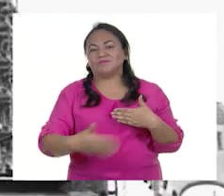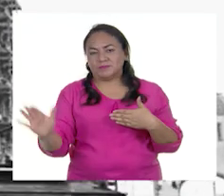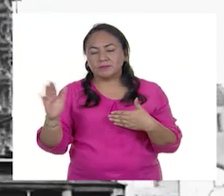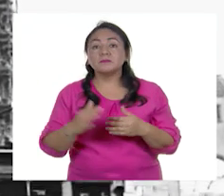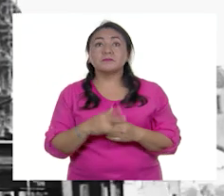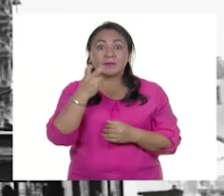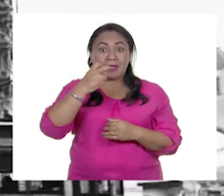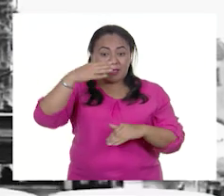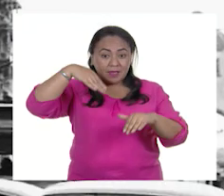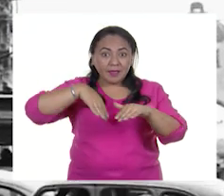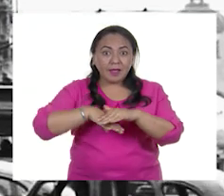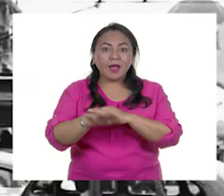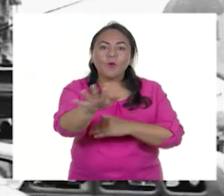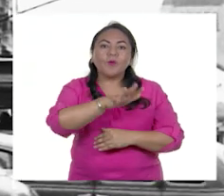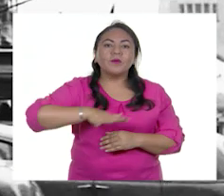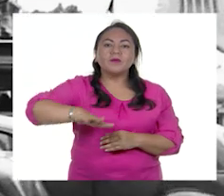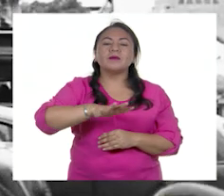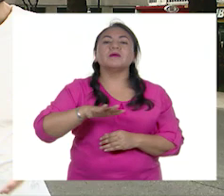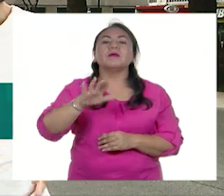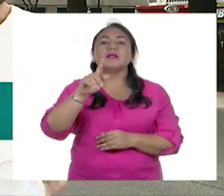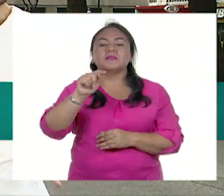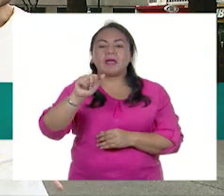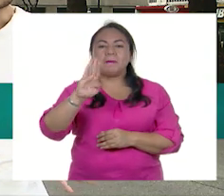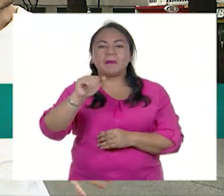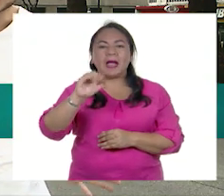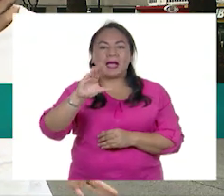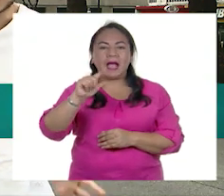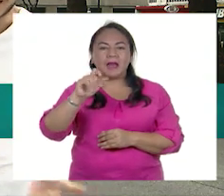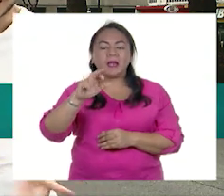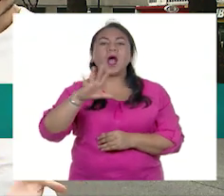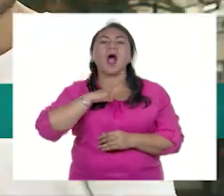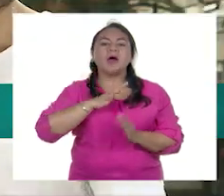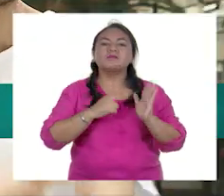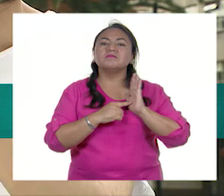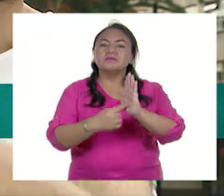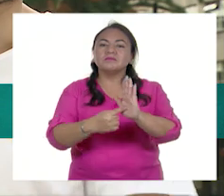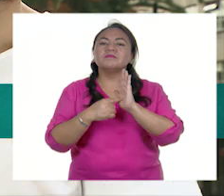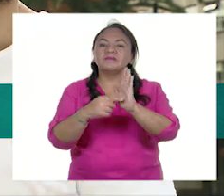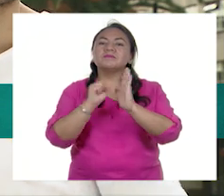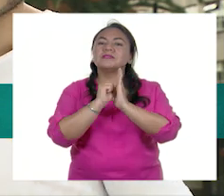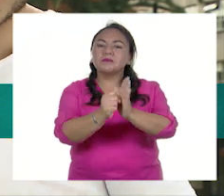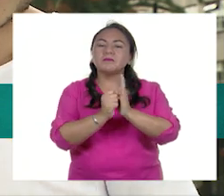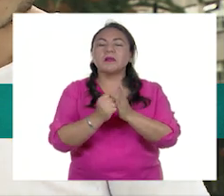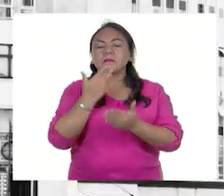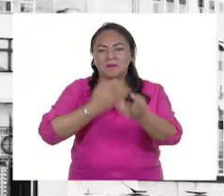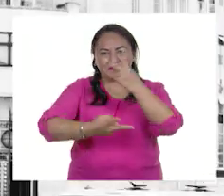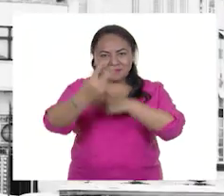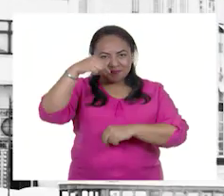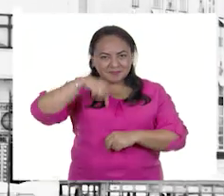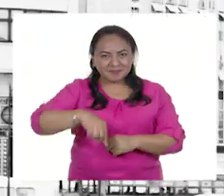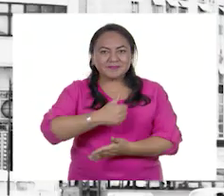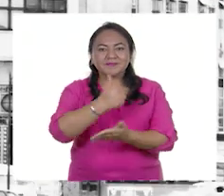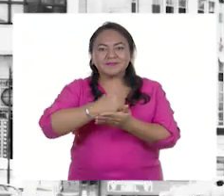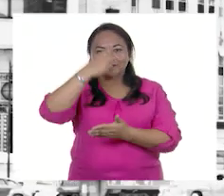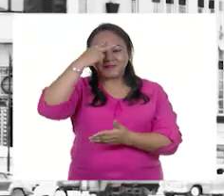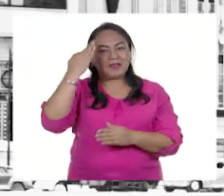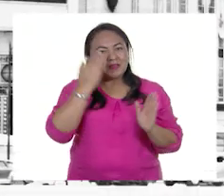las entradas a la colonia tabacalera, que guarda entre sus calles varios símbolos de la capital. Bienvenidos a la Ciudad de México en el tiempo.